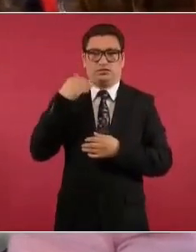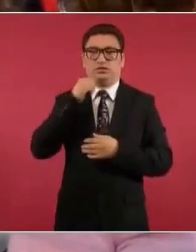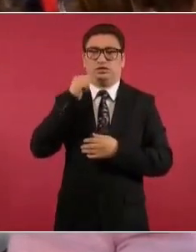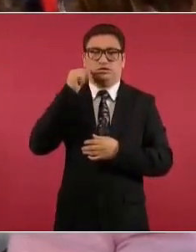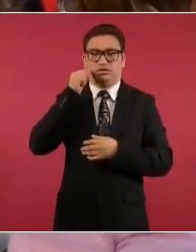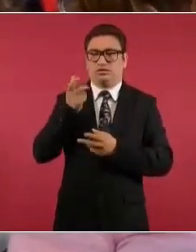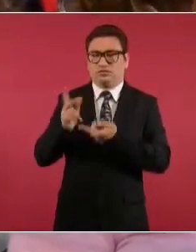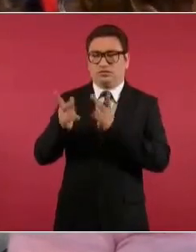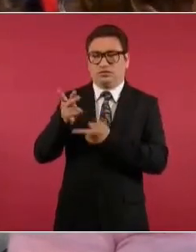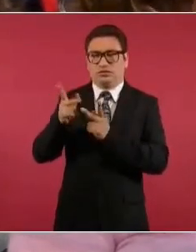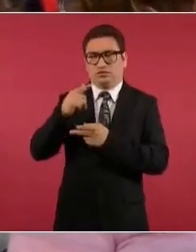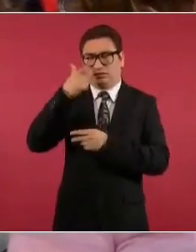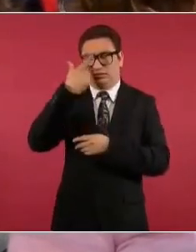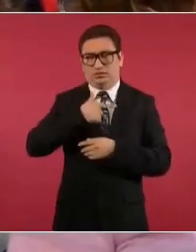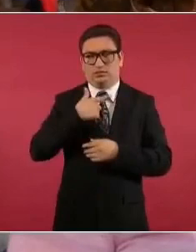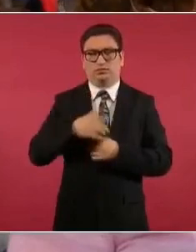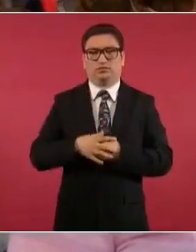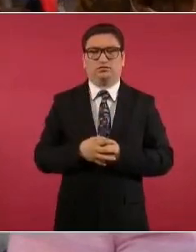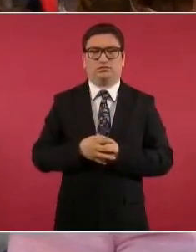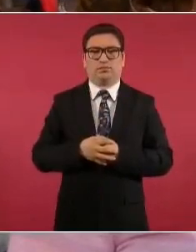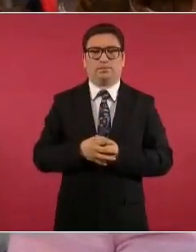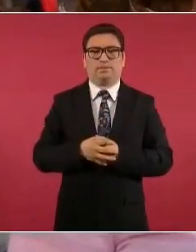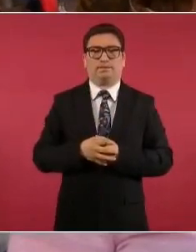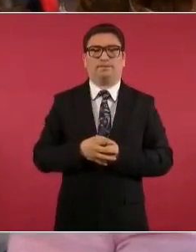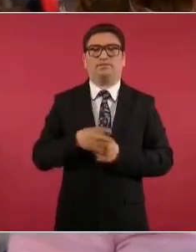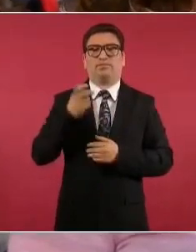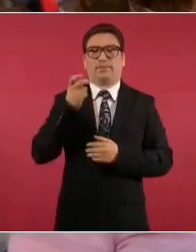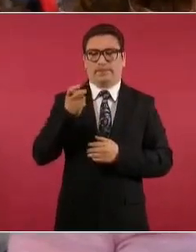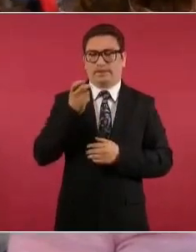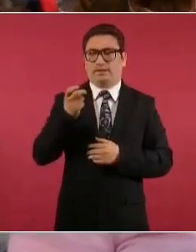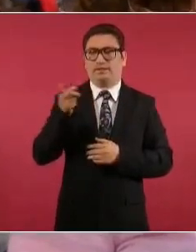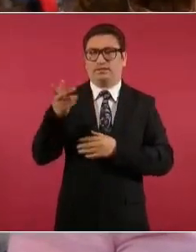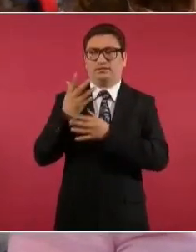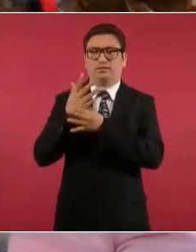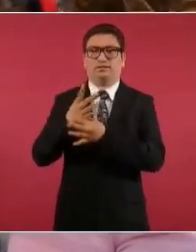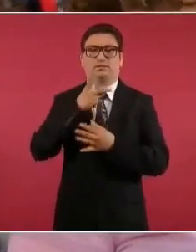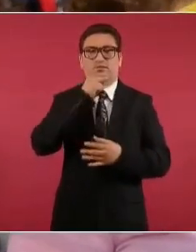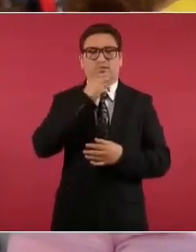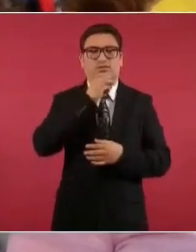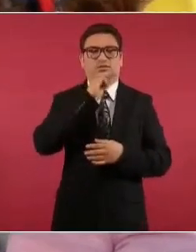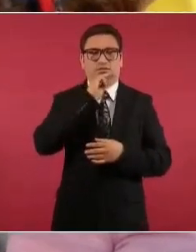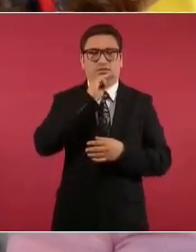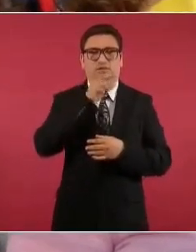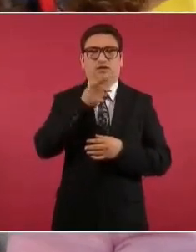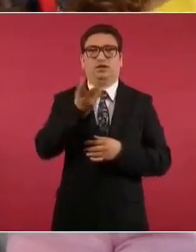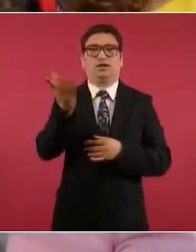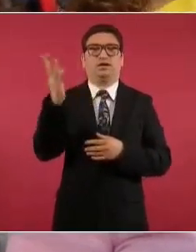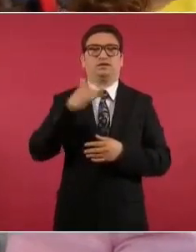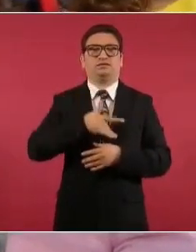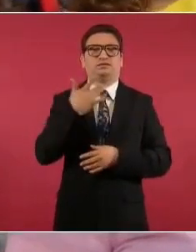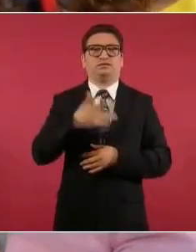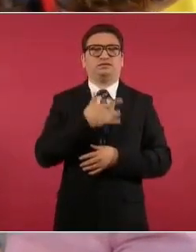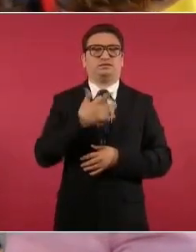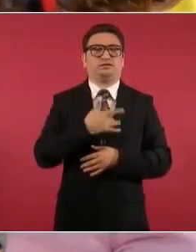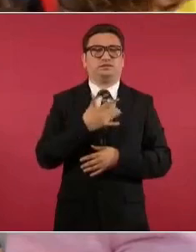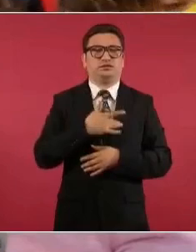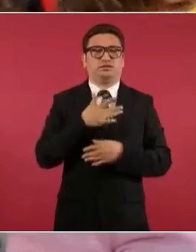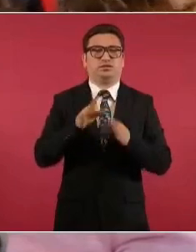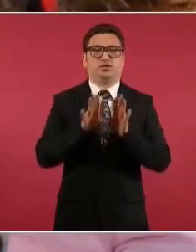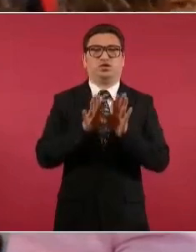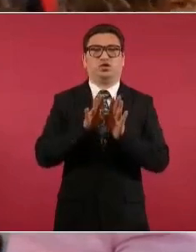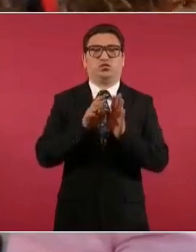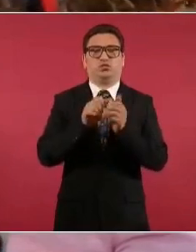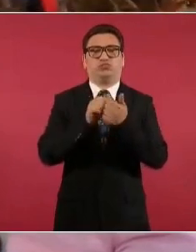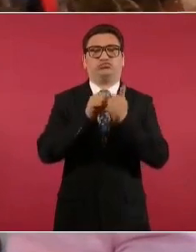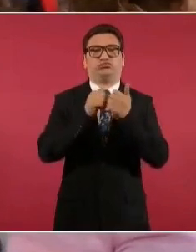ayer en la noche, y él decía que los padres y madres pues sentían una